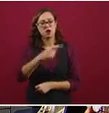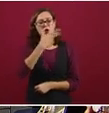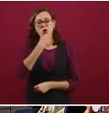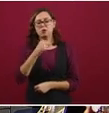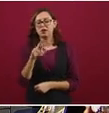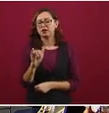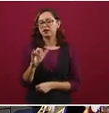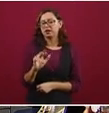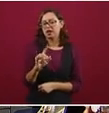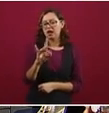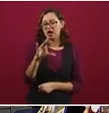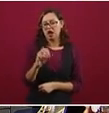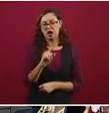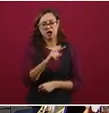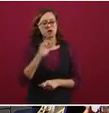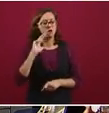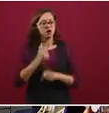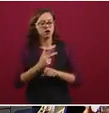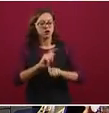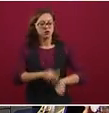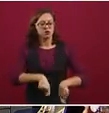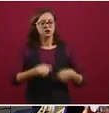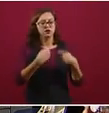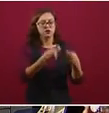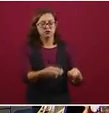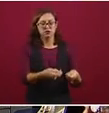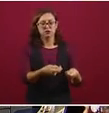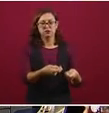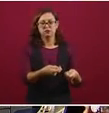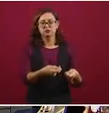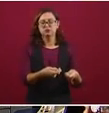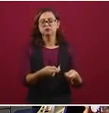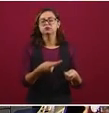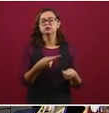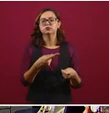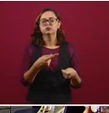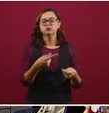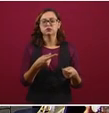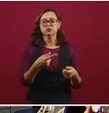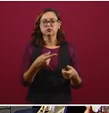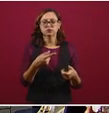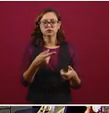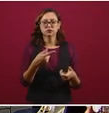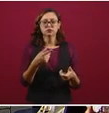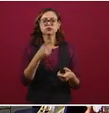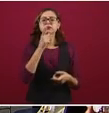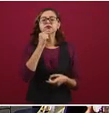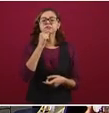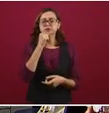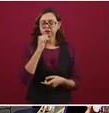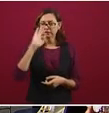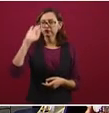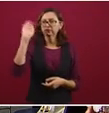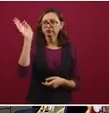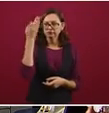que quedó a cargo de esa dependencia, secretaría, y los elementos de la Policía